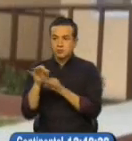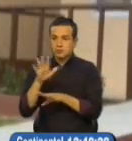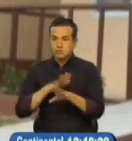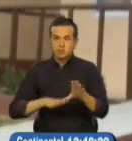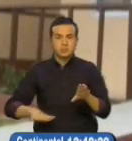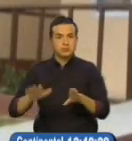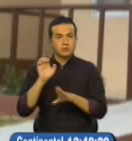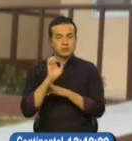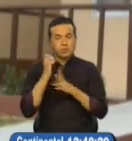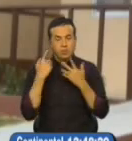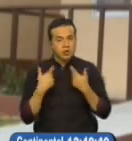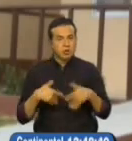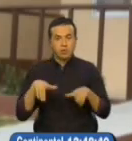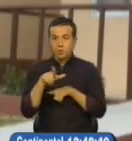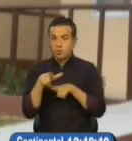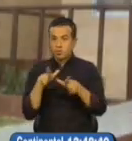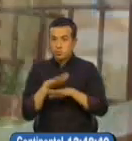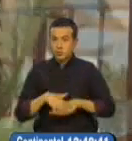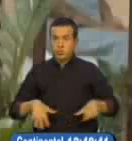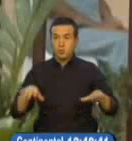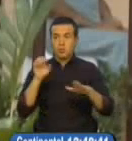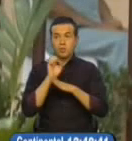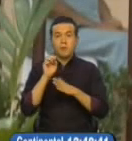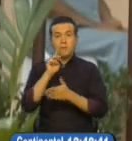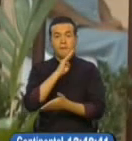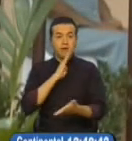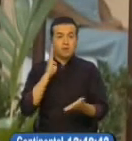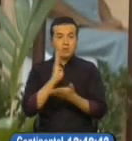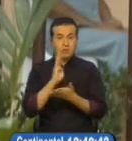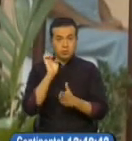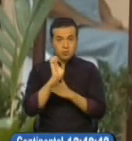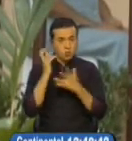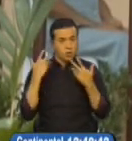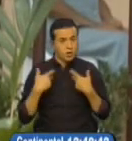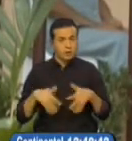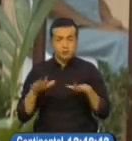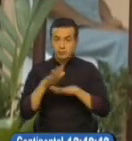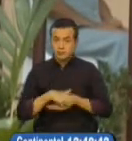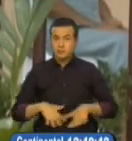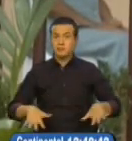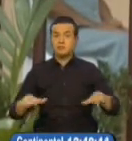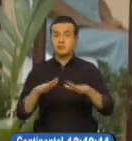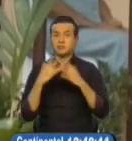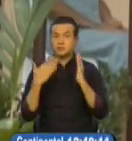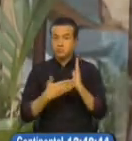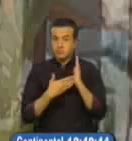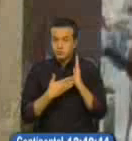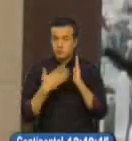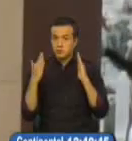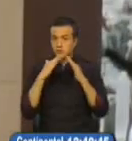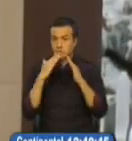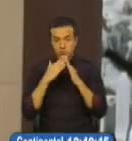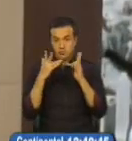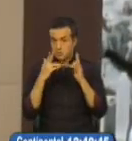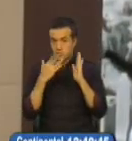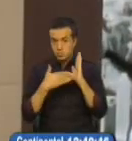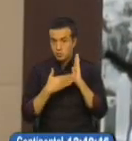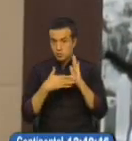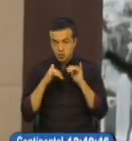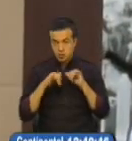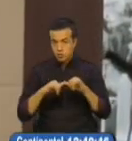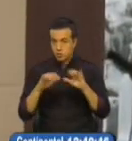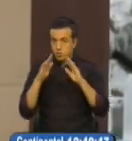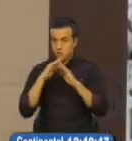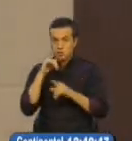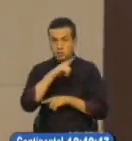en cualquier parroquia del Ecuador, en cualquier barrio del Ecuador, se van a encontrar con este modelo de casas y van a